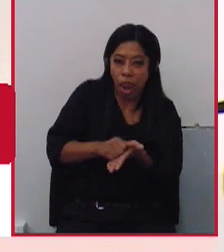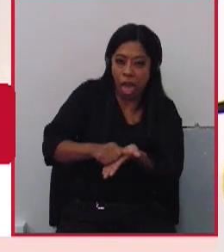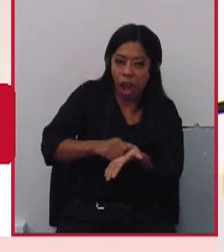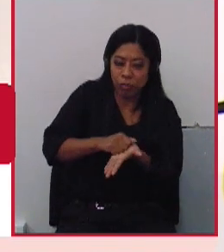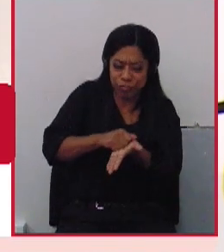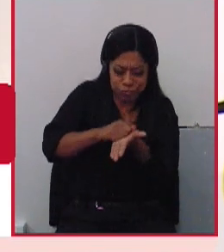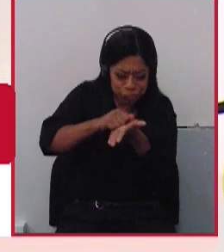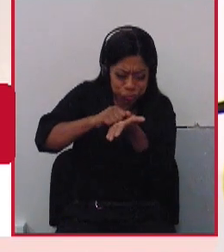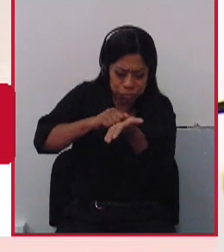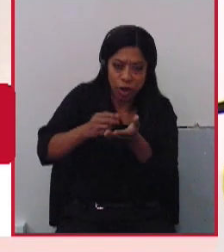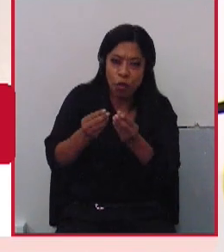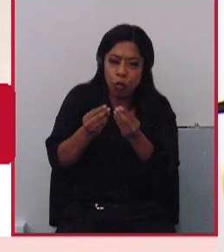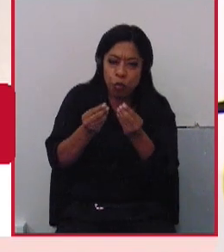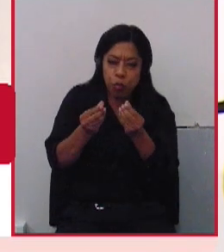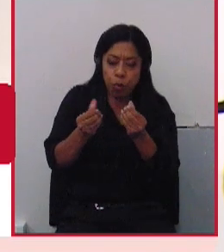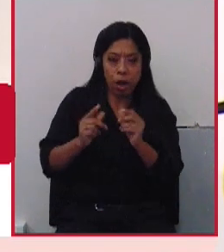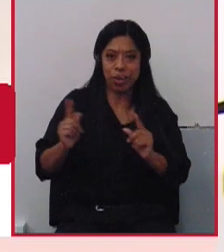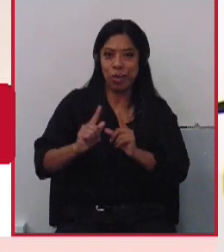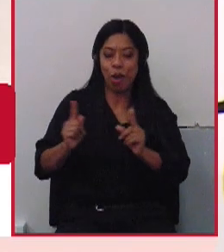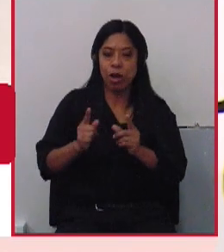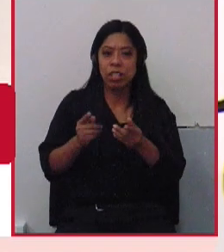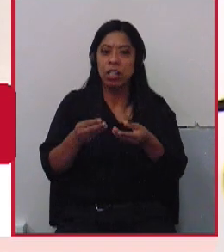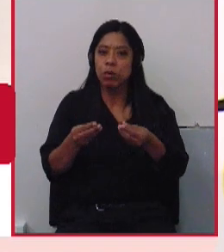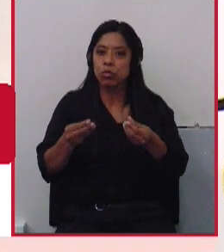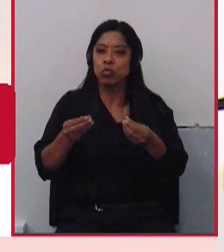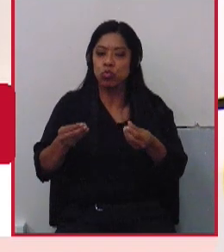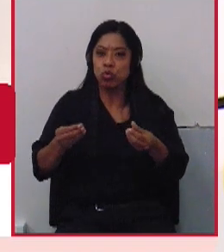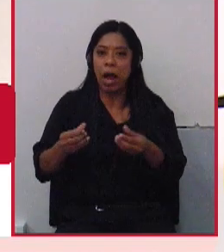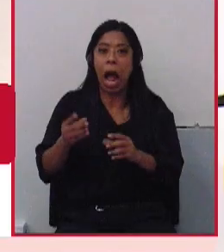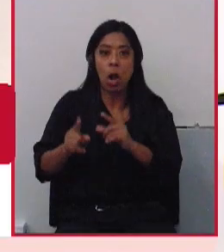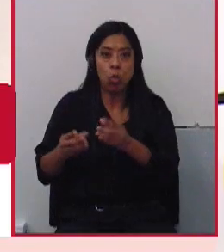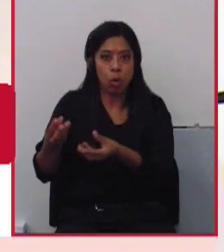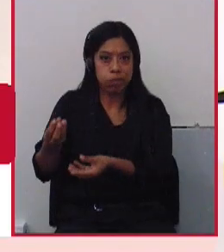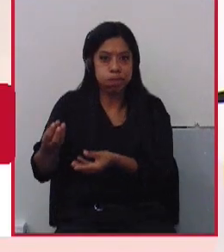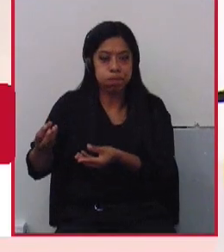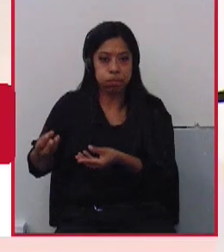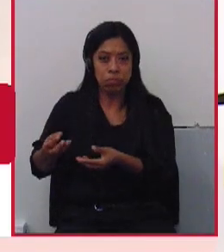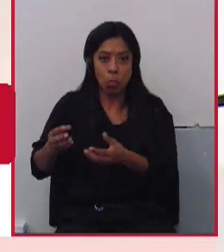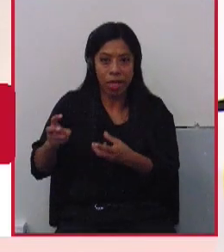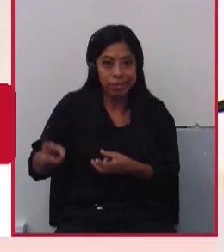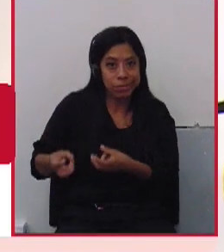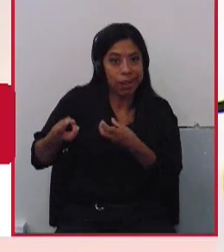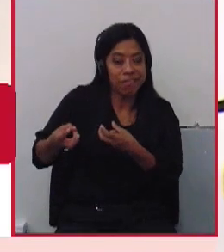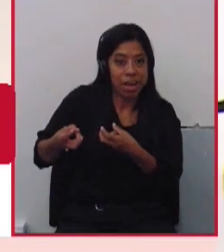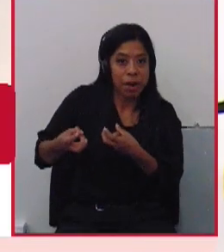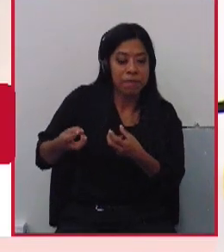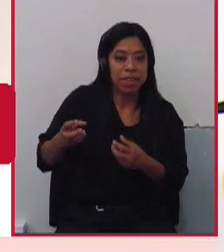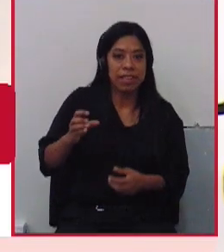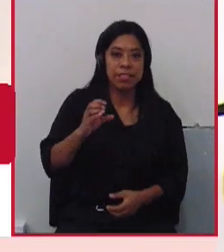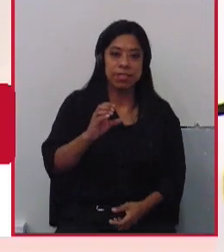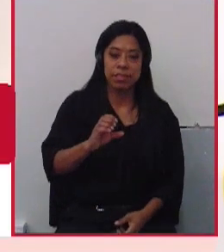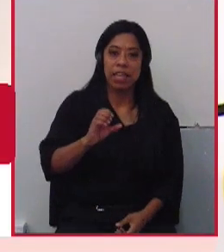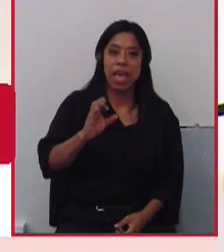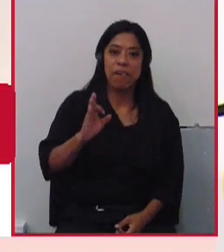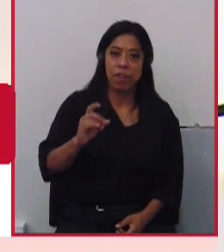demasía, porque de todas maneras hay material grueso que lo vamos a recuperar con el área de CFD.